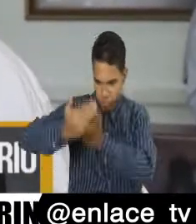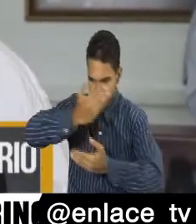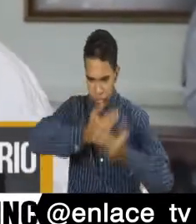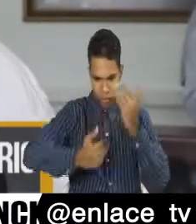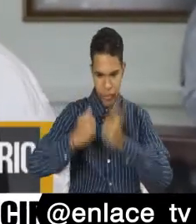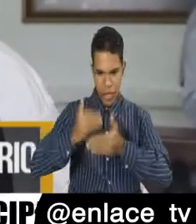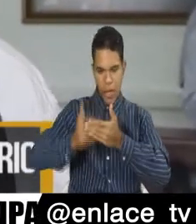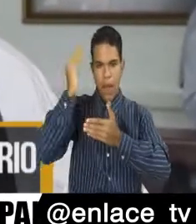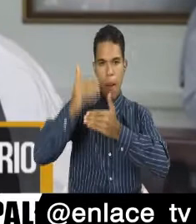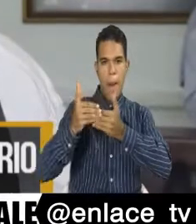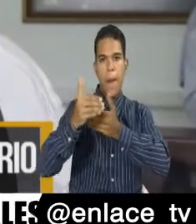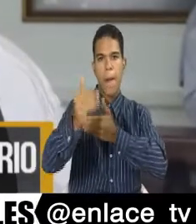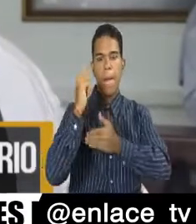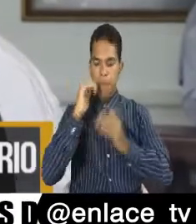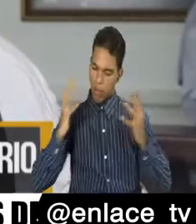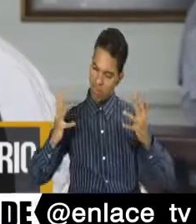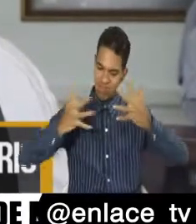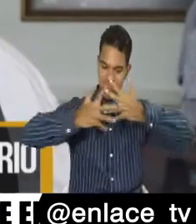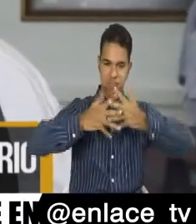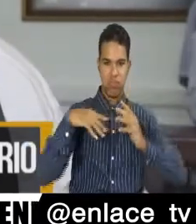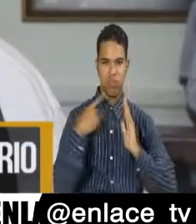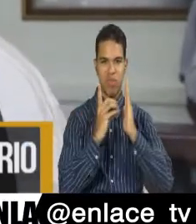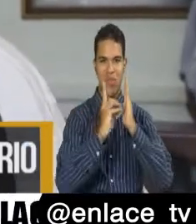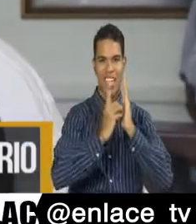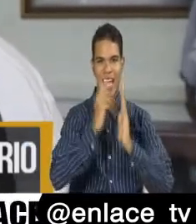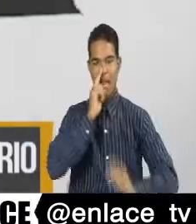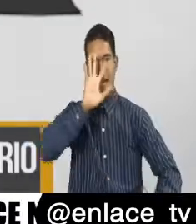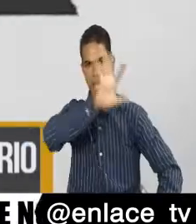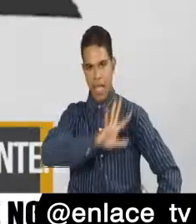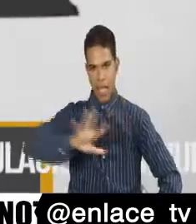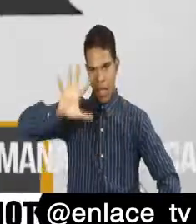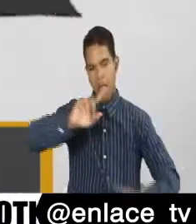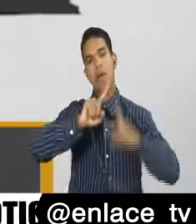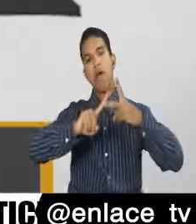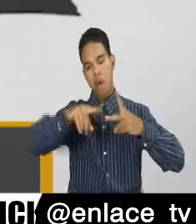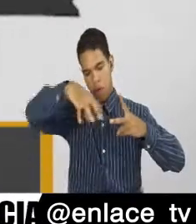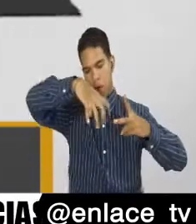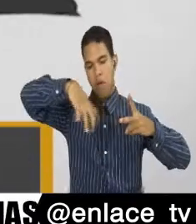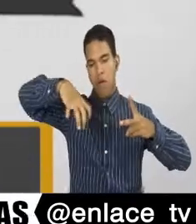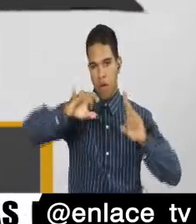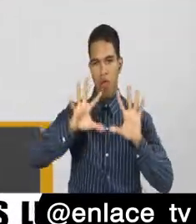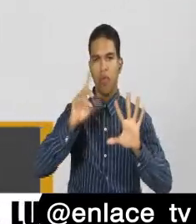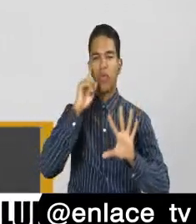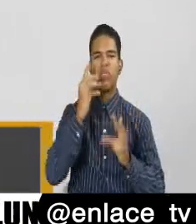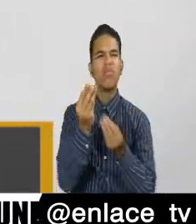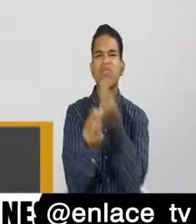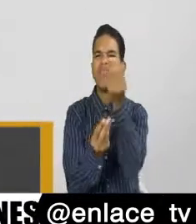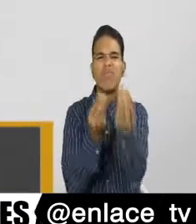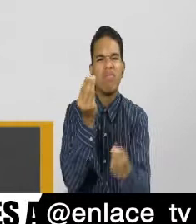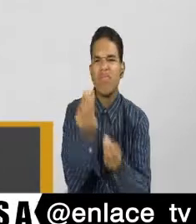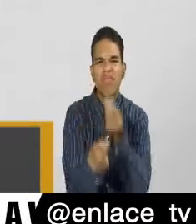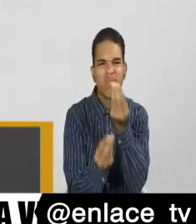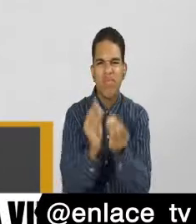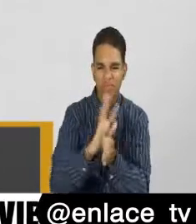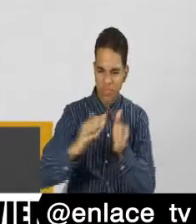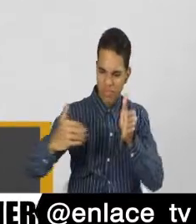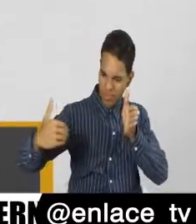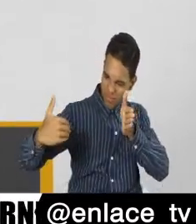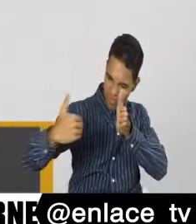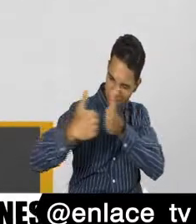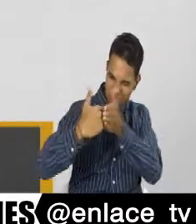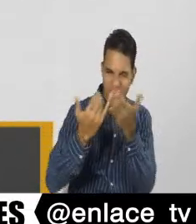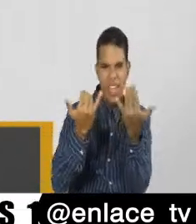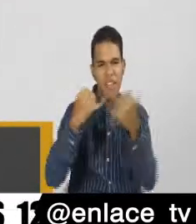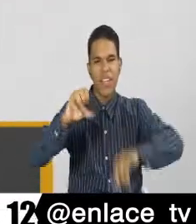decreto municipal y al decreto nacional para poder empezar a seleccionar estas familias. ¿Qué viene luego de que termine este martes 18 de julio